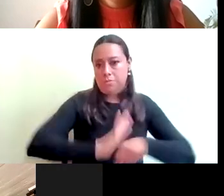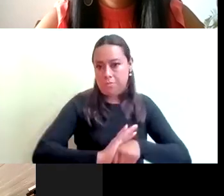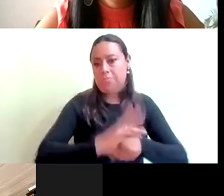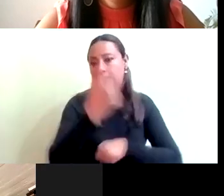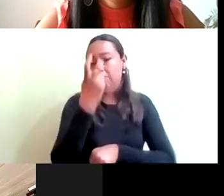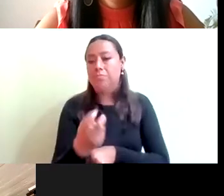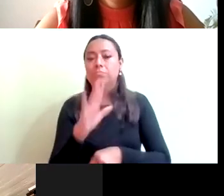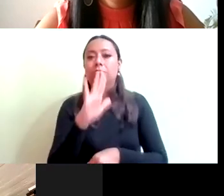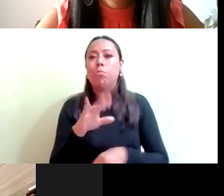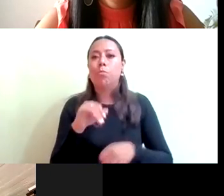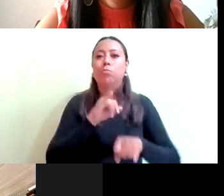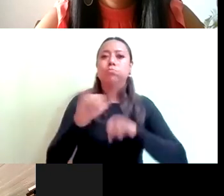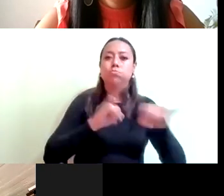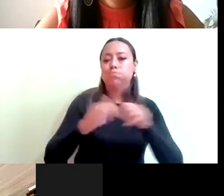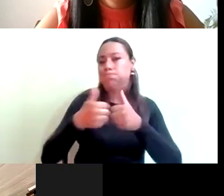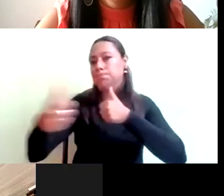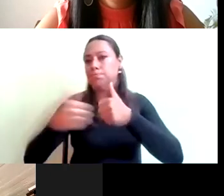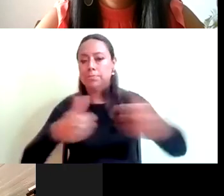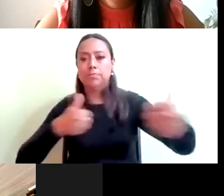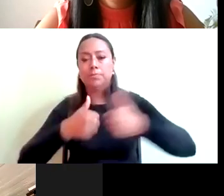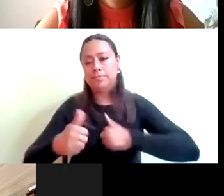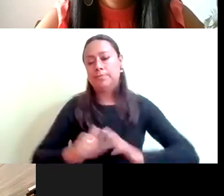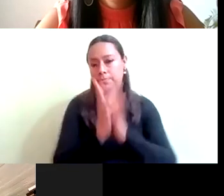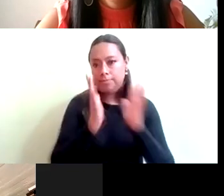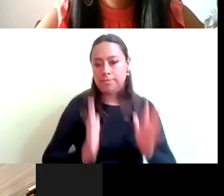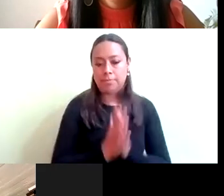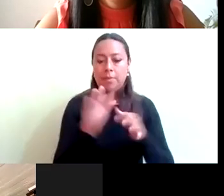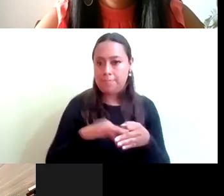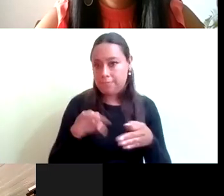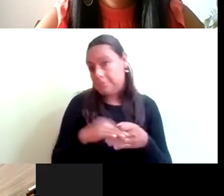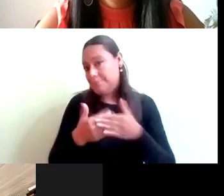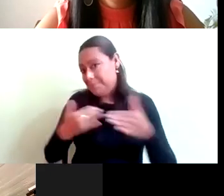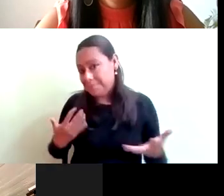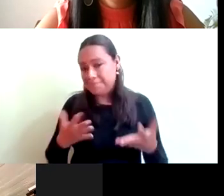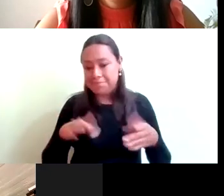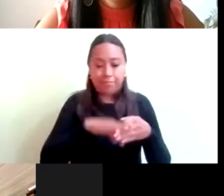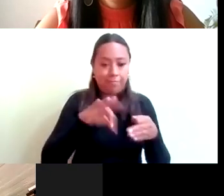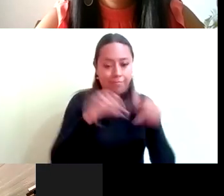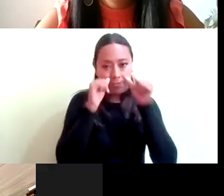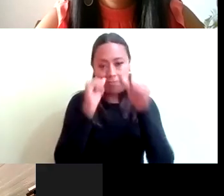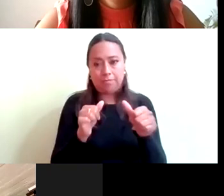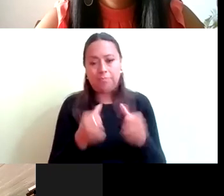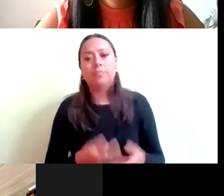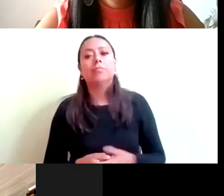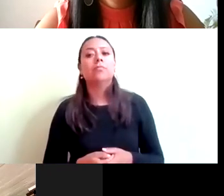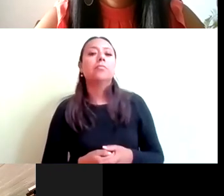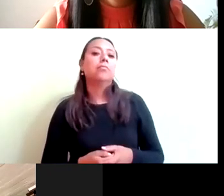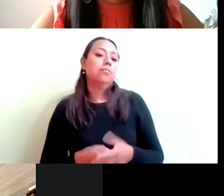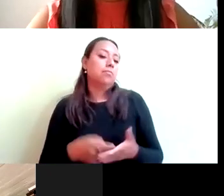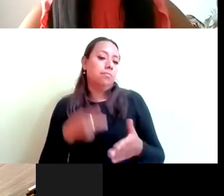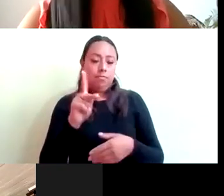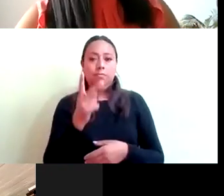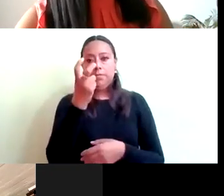ausentes de la participación constante como lo se venía atendiendo antes de la